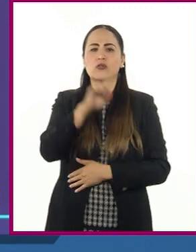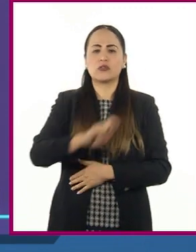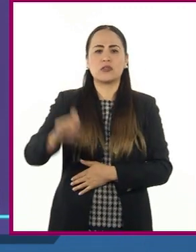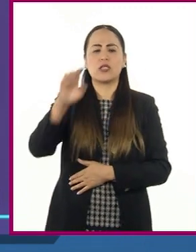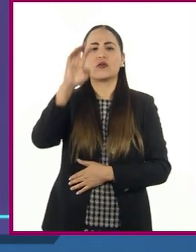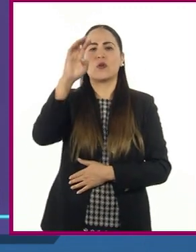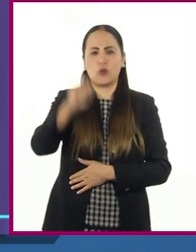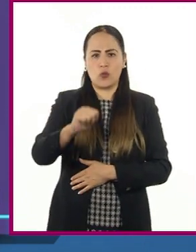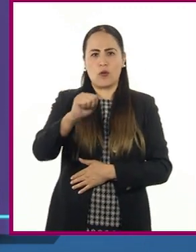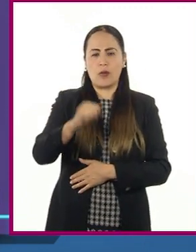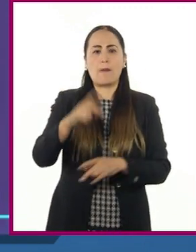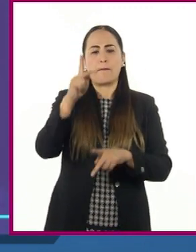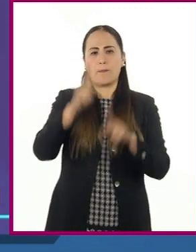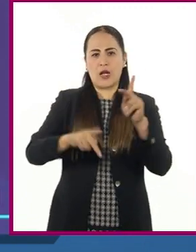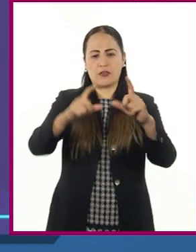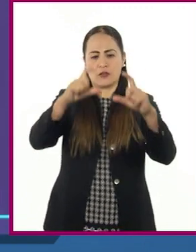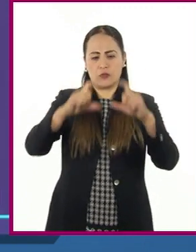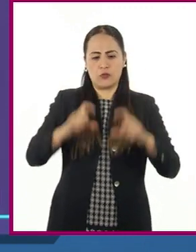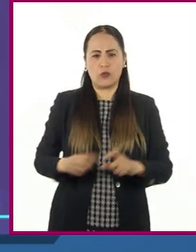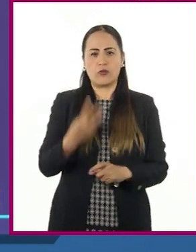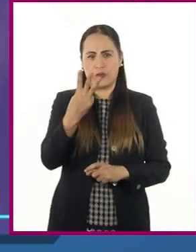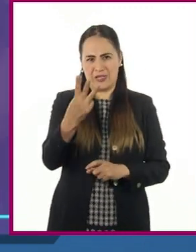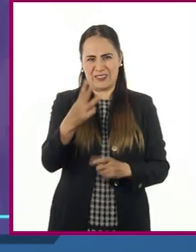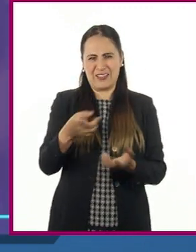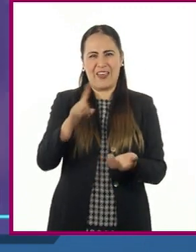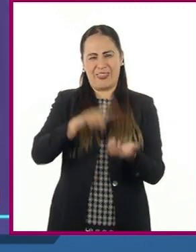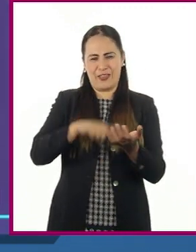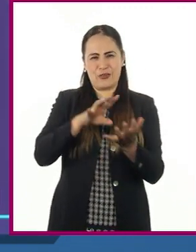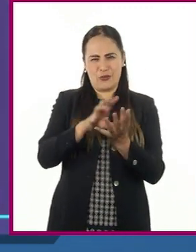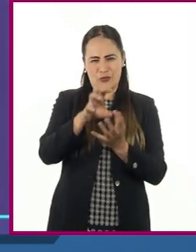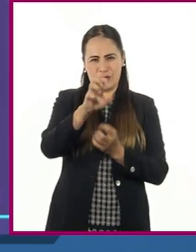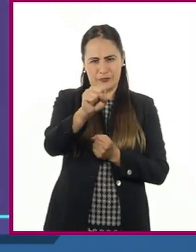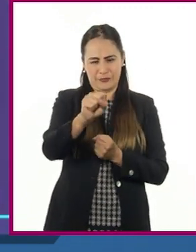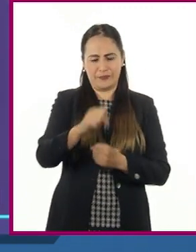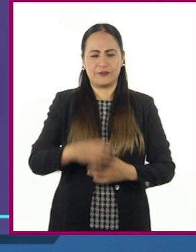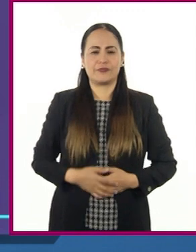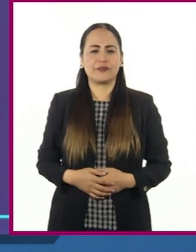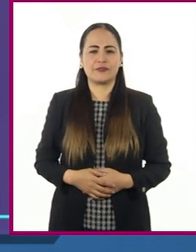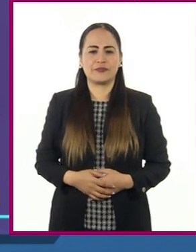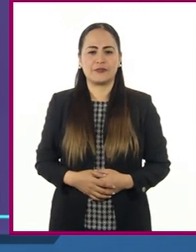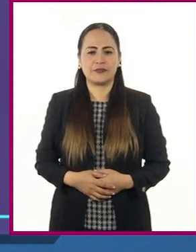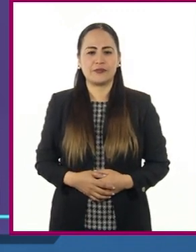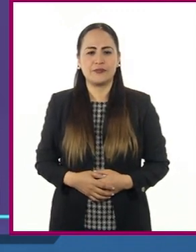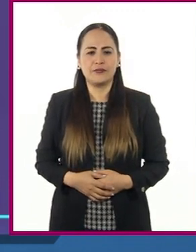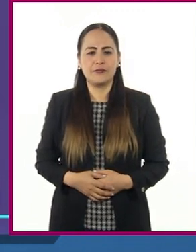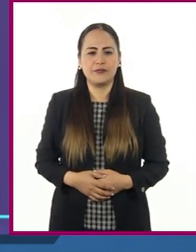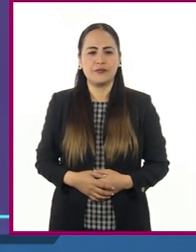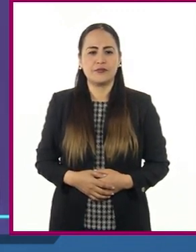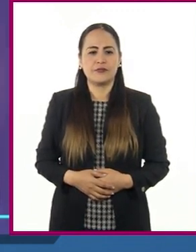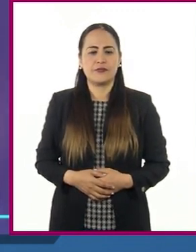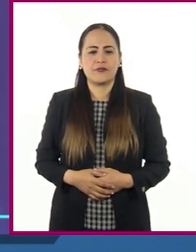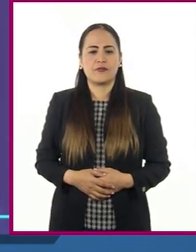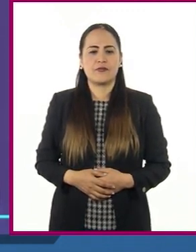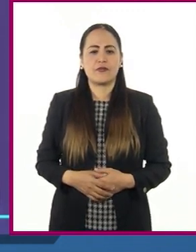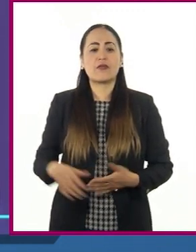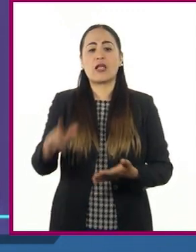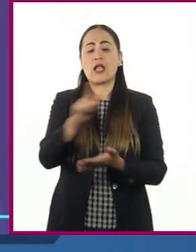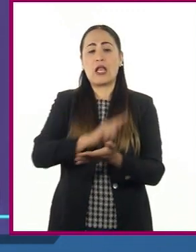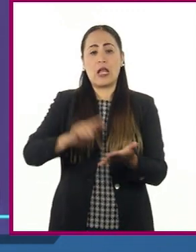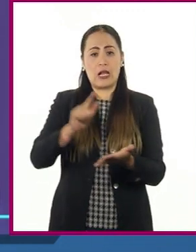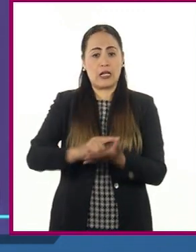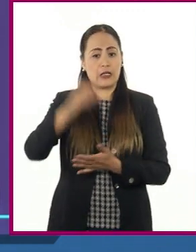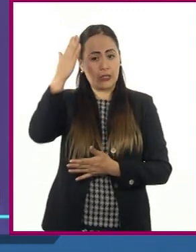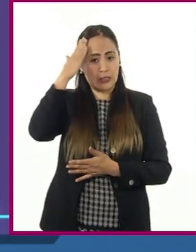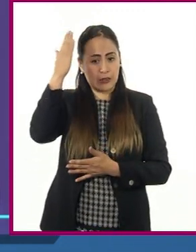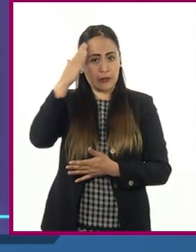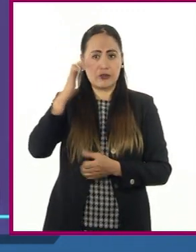109, fracción tercera de la Constitución Política de los Estados Unidos Mexicanos, en la Ley General